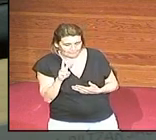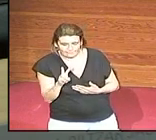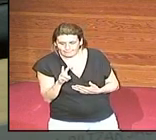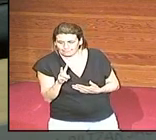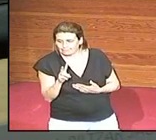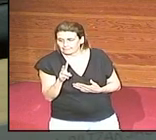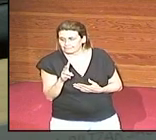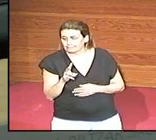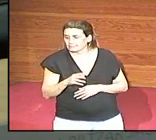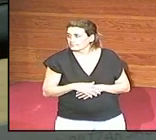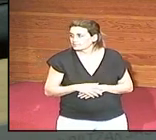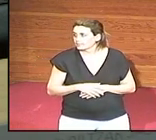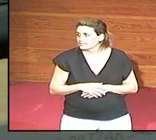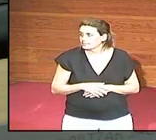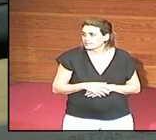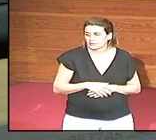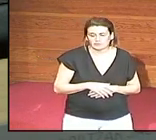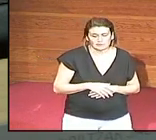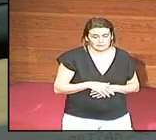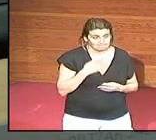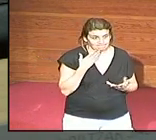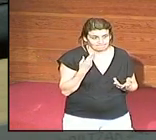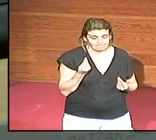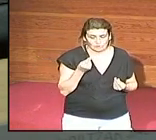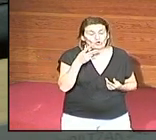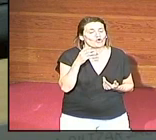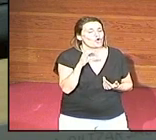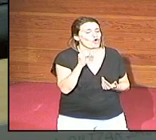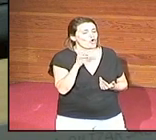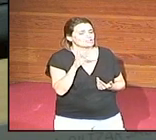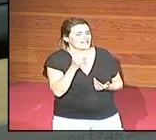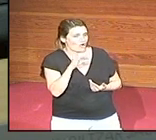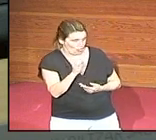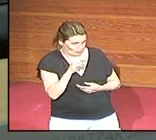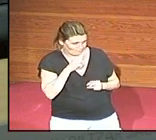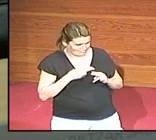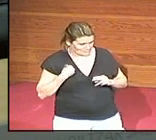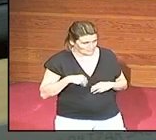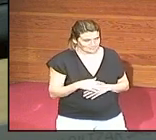madre mía, ay, un cosaco, coño, un cosaco.